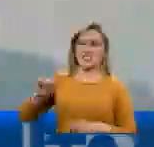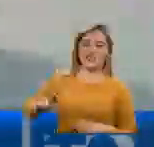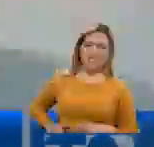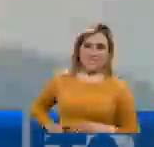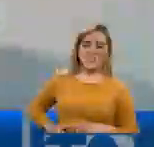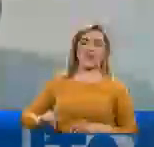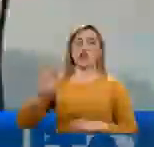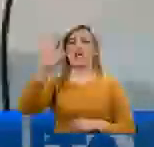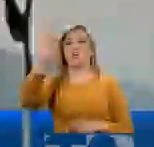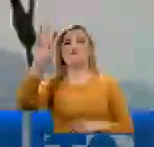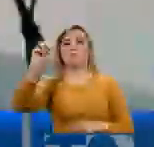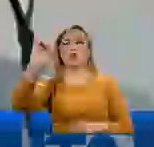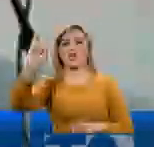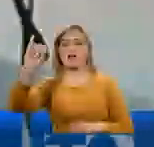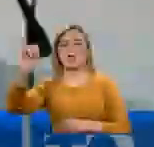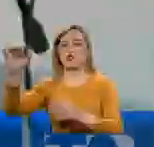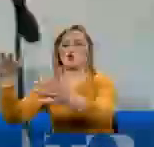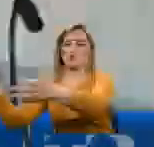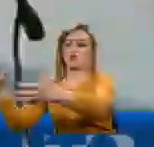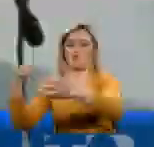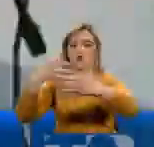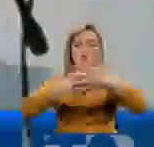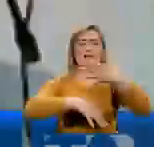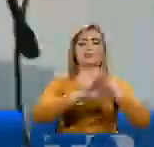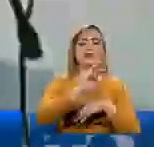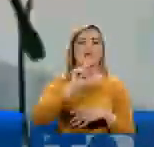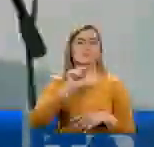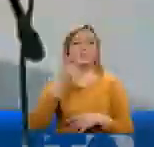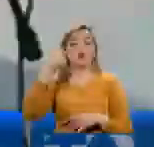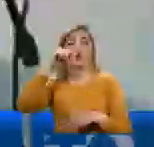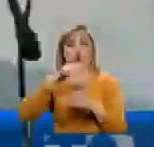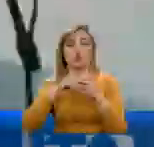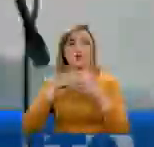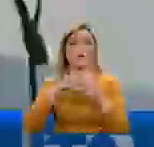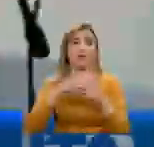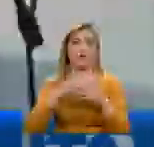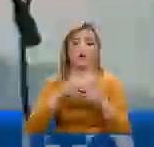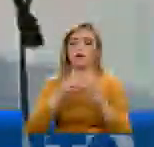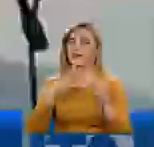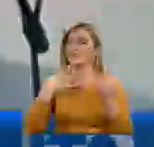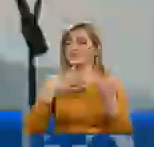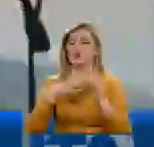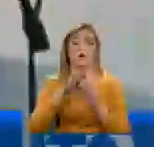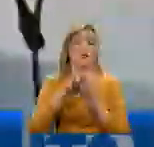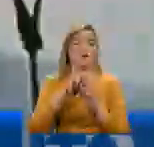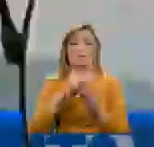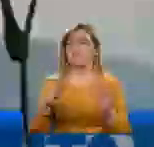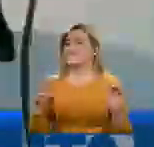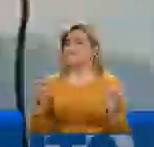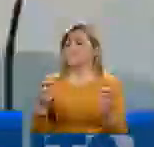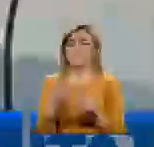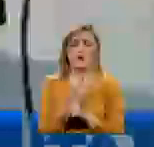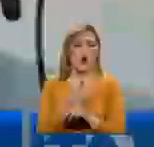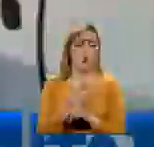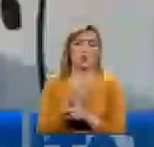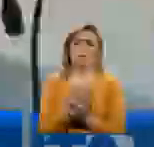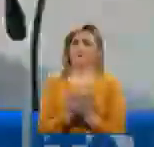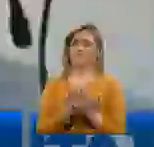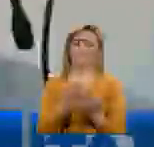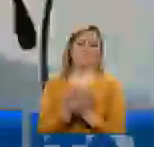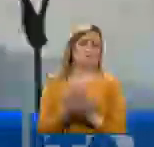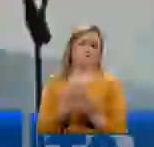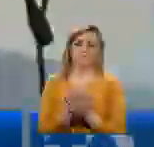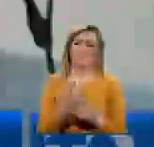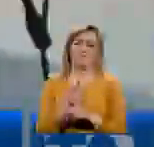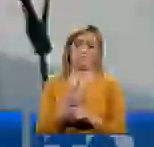Monetario, cerca de 6 mil millones de dólares, pero a pesar de eso es tan mala la situación fiscal del país que no necesariamente va a alcanzar